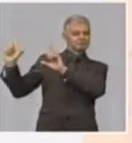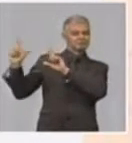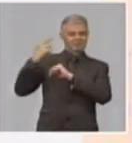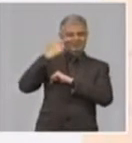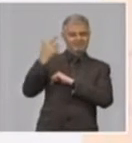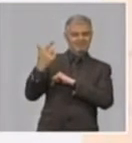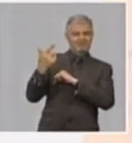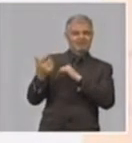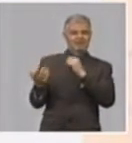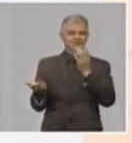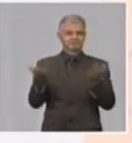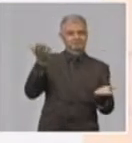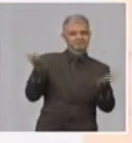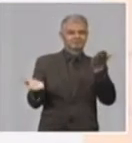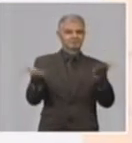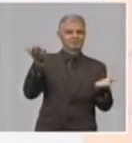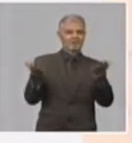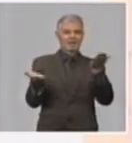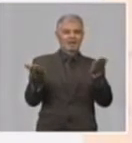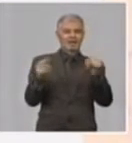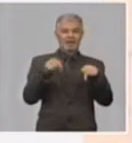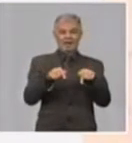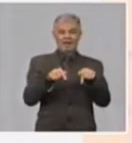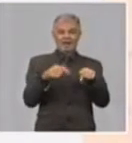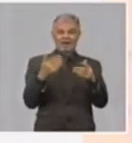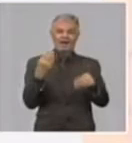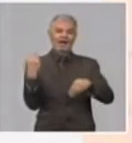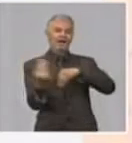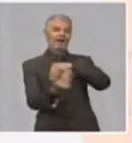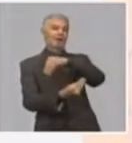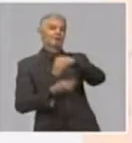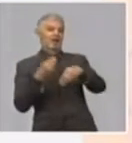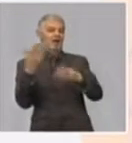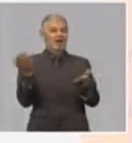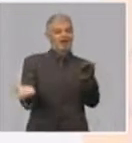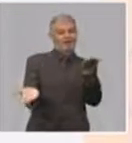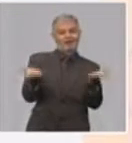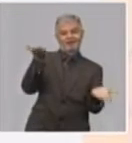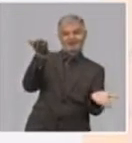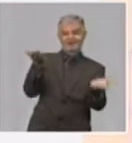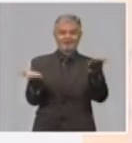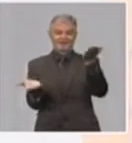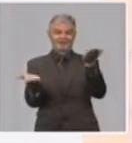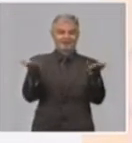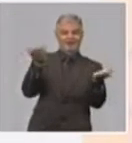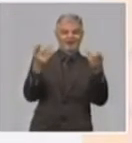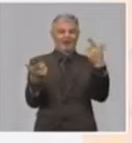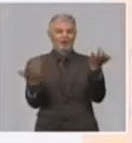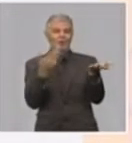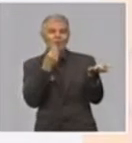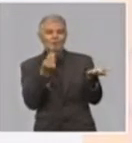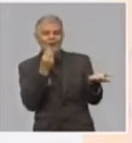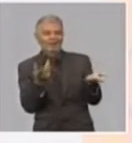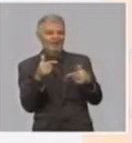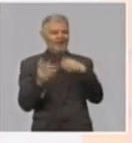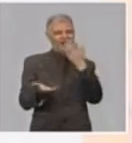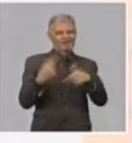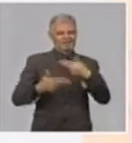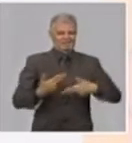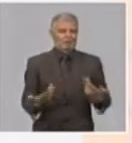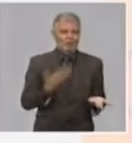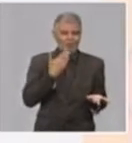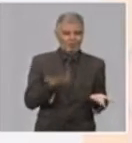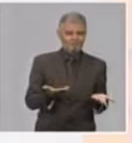esto, de lo que queremos hacer es cambiar la balanza. ¿Qué podemos hacer? Podemos cambiar la balanza de tal manera